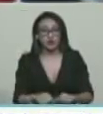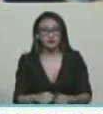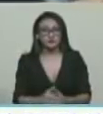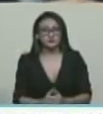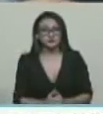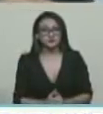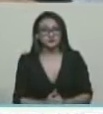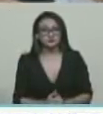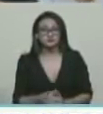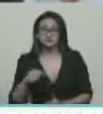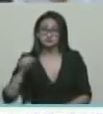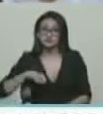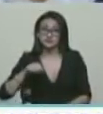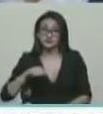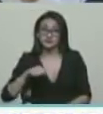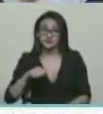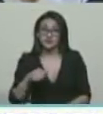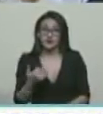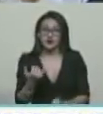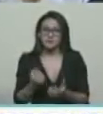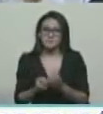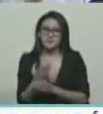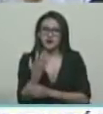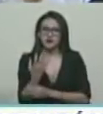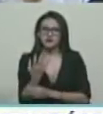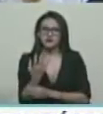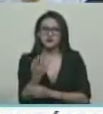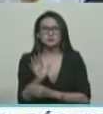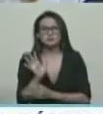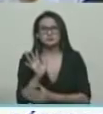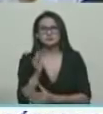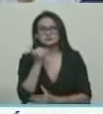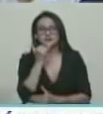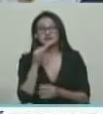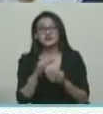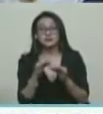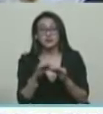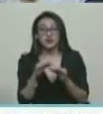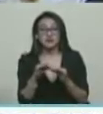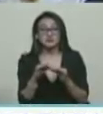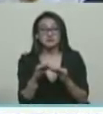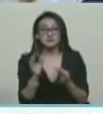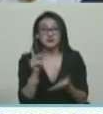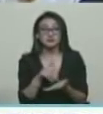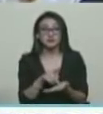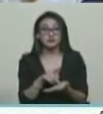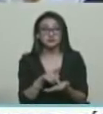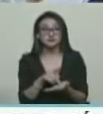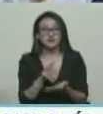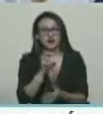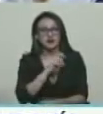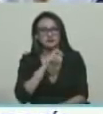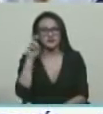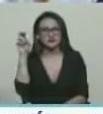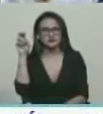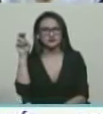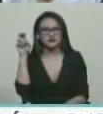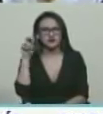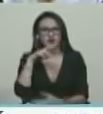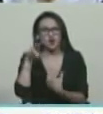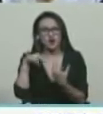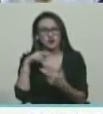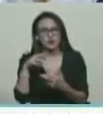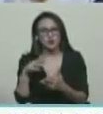nosotros inclusive en el mes de mayo, perdón, de septiembre, íbamos nosotros para allá, por el aniversario de la